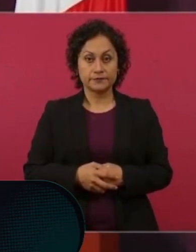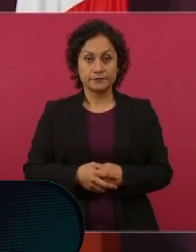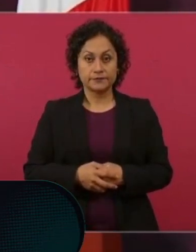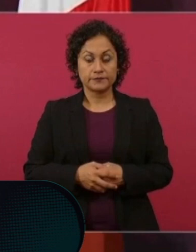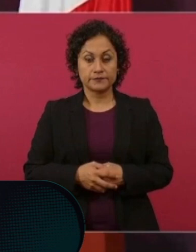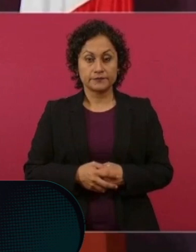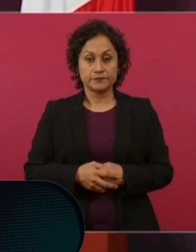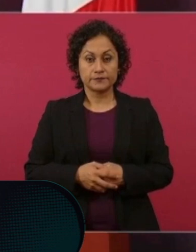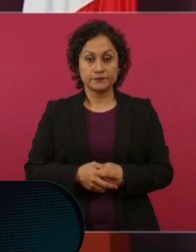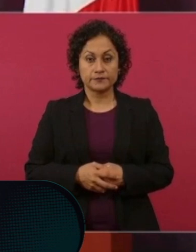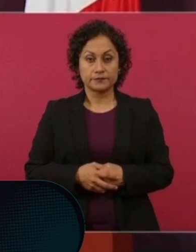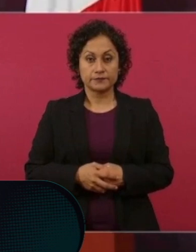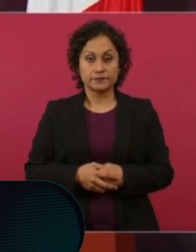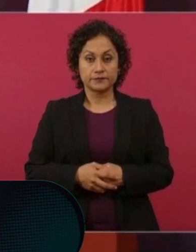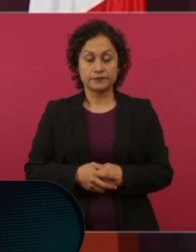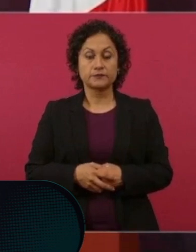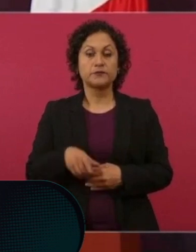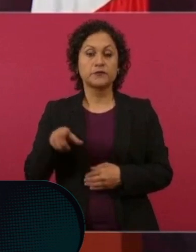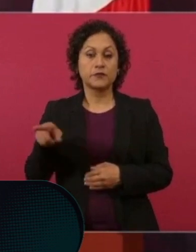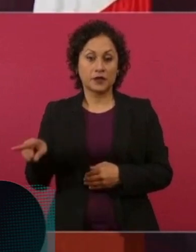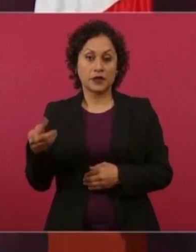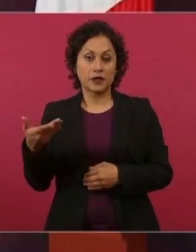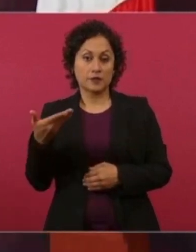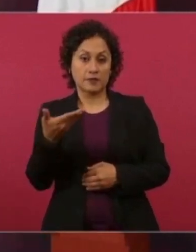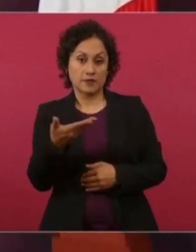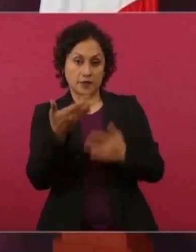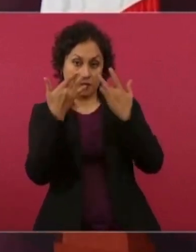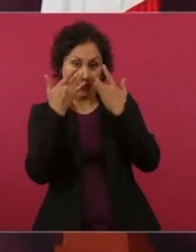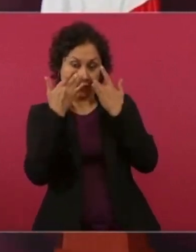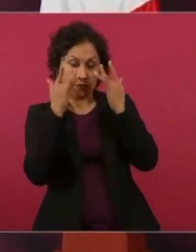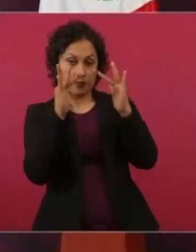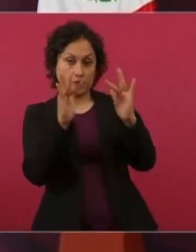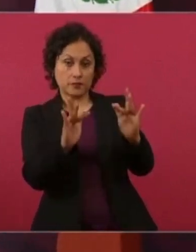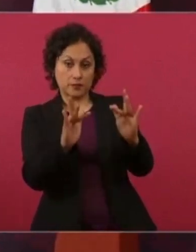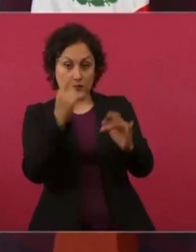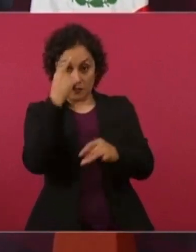pidió salir de la secretaría para